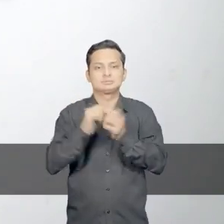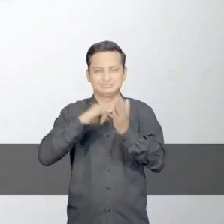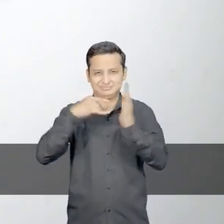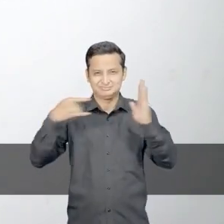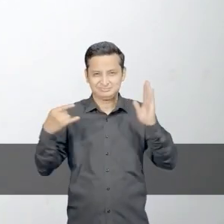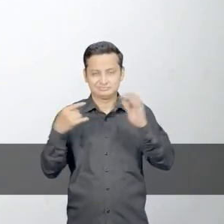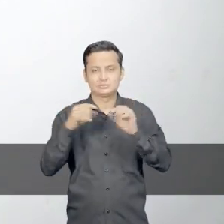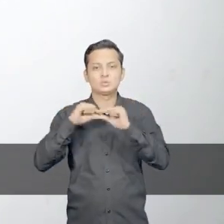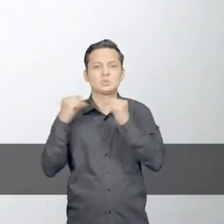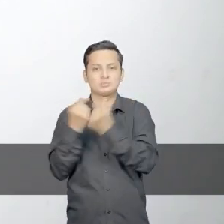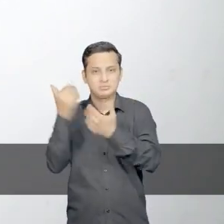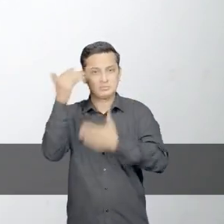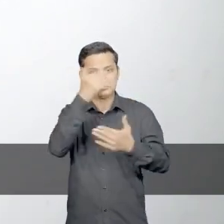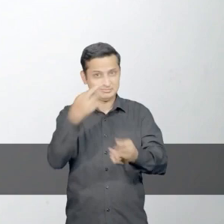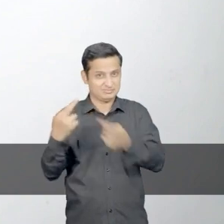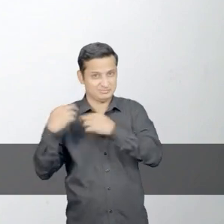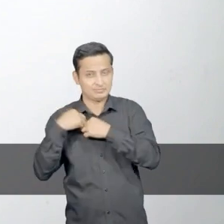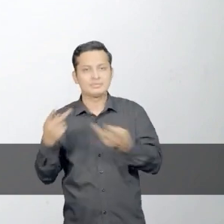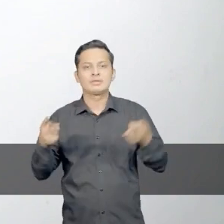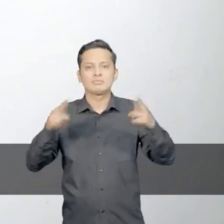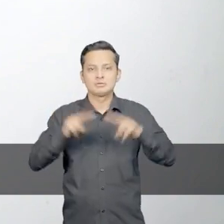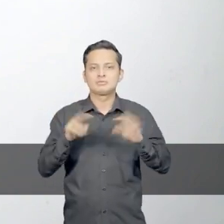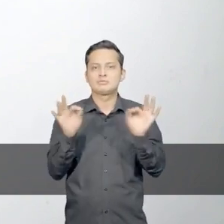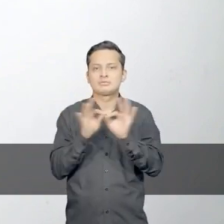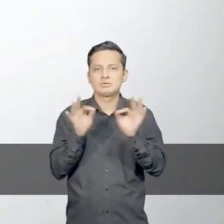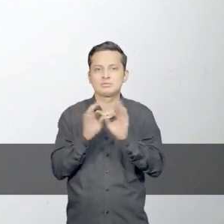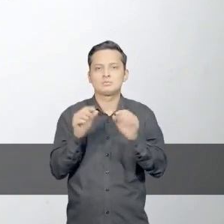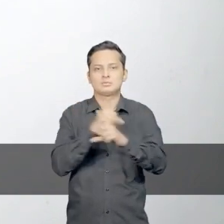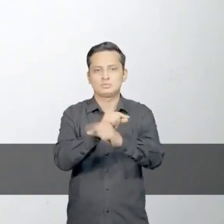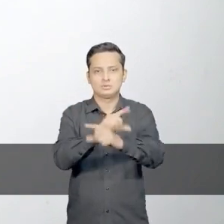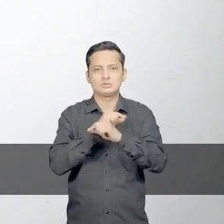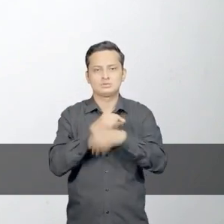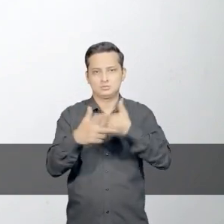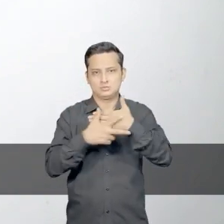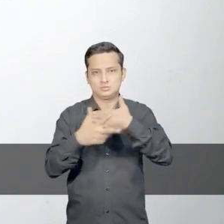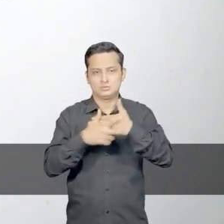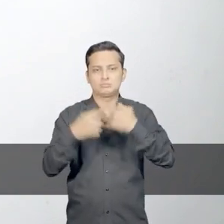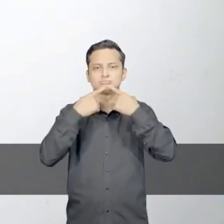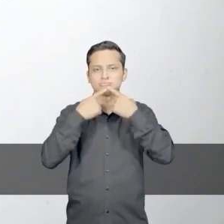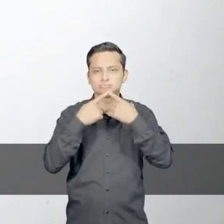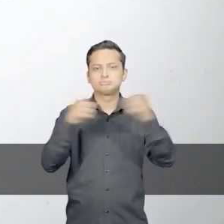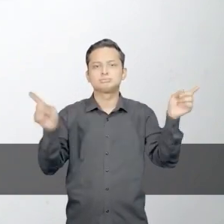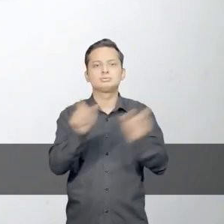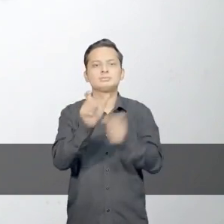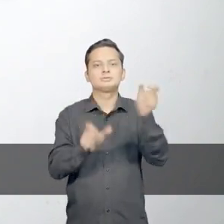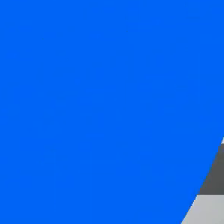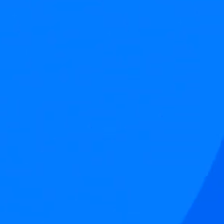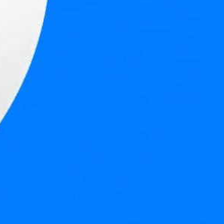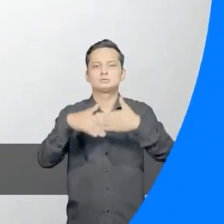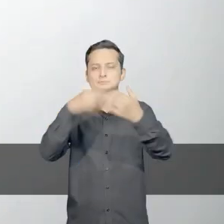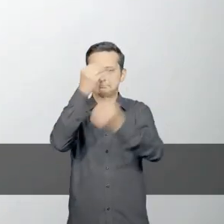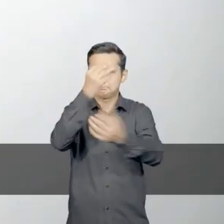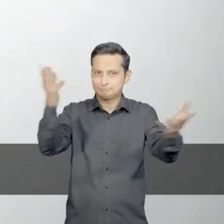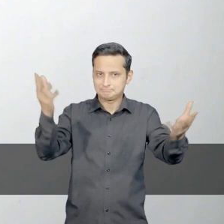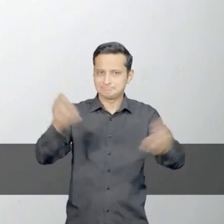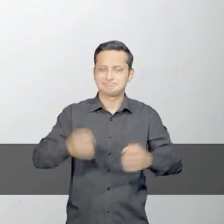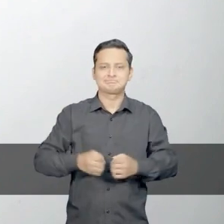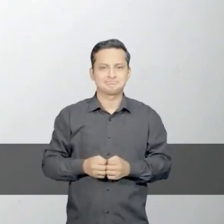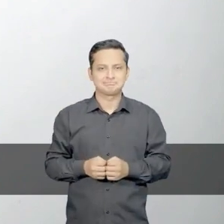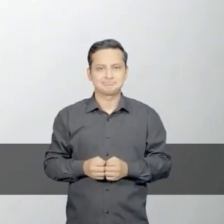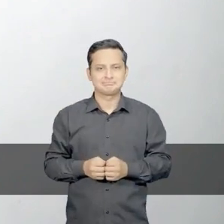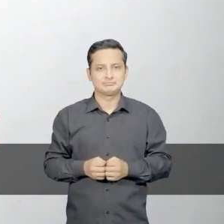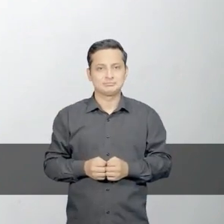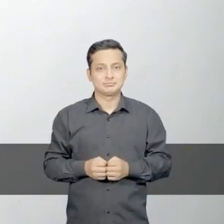políticas y por streaming, que son canales públicos de difusión dirigidos a la ciudadanía.